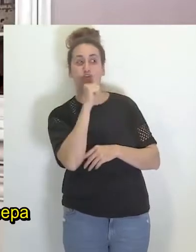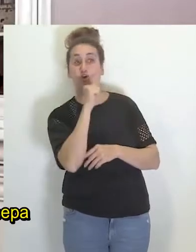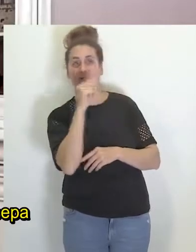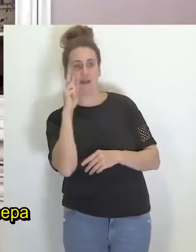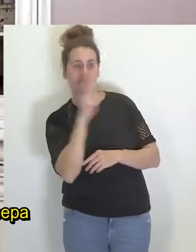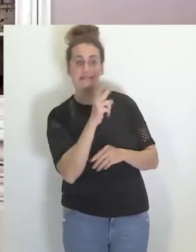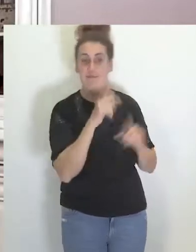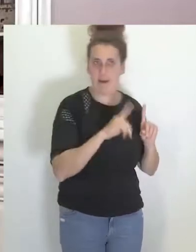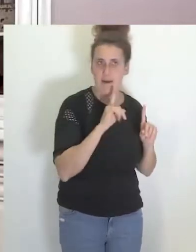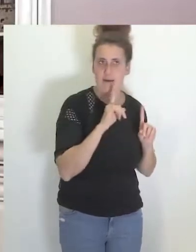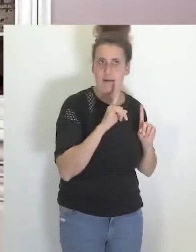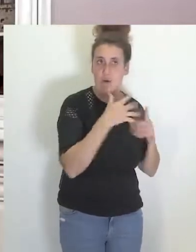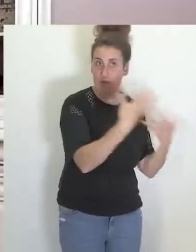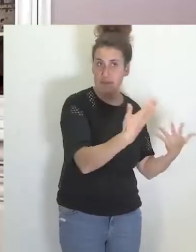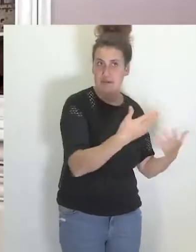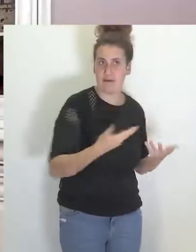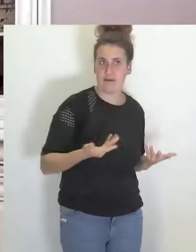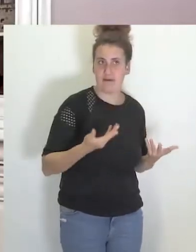lo que está sucediendo.